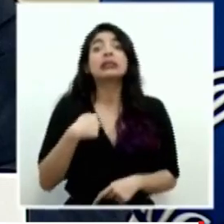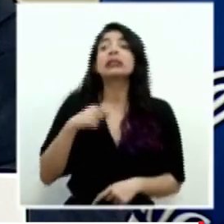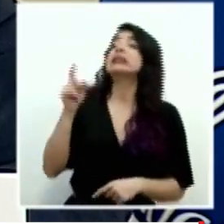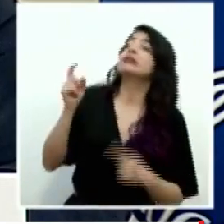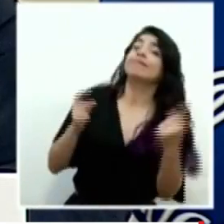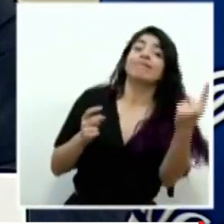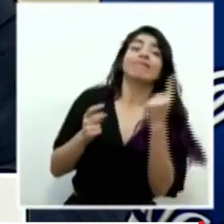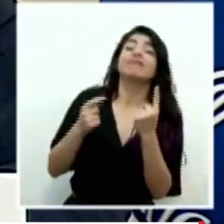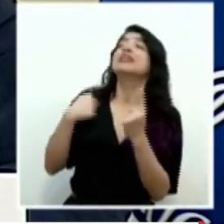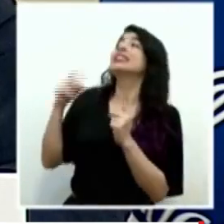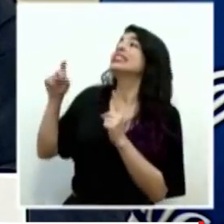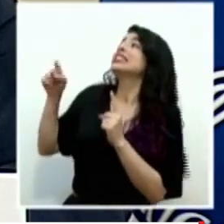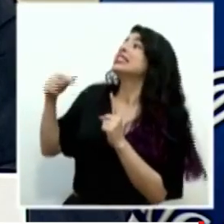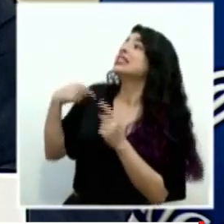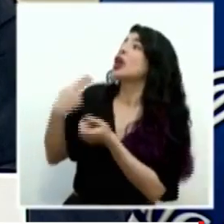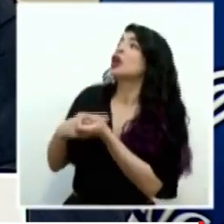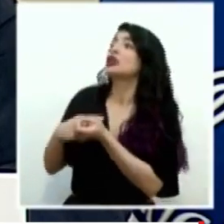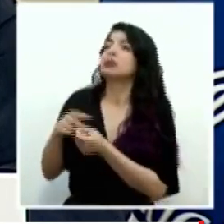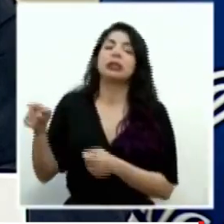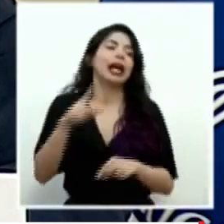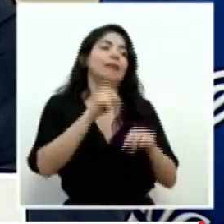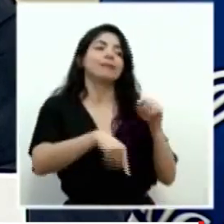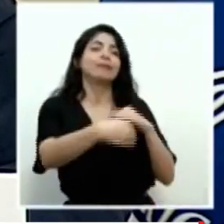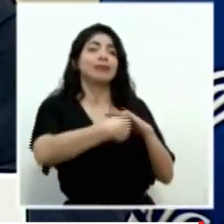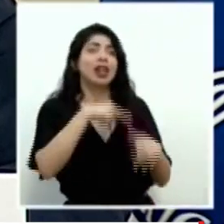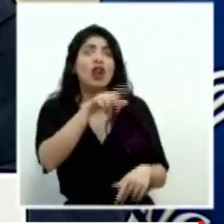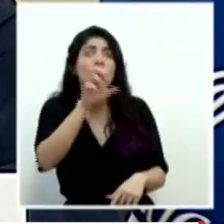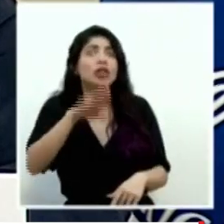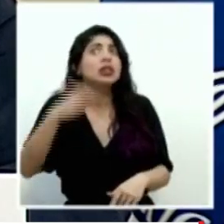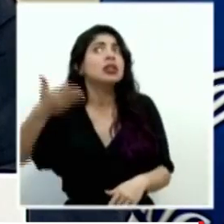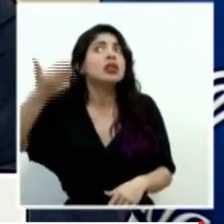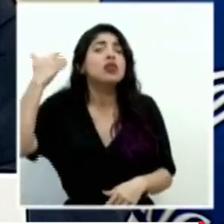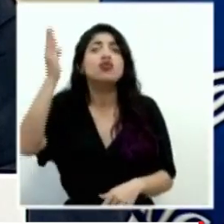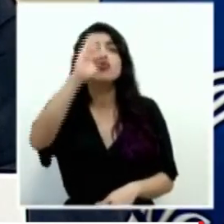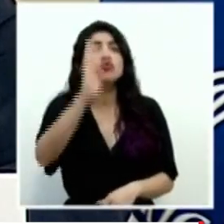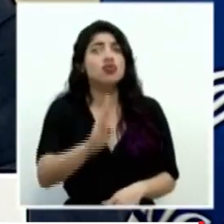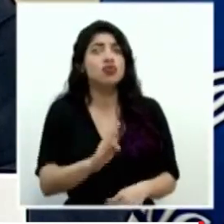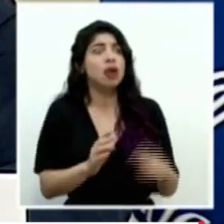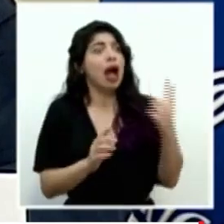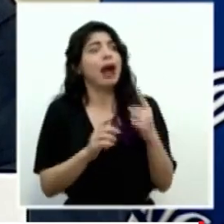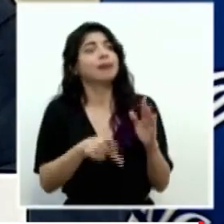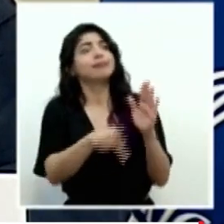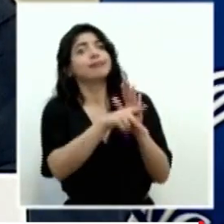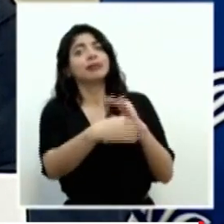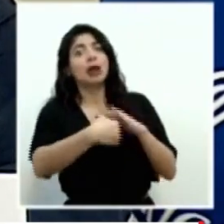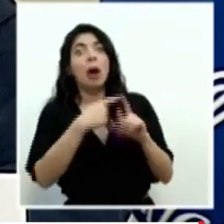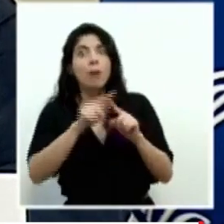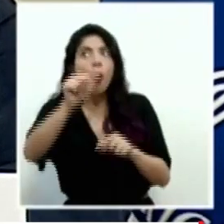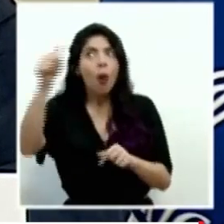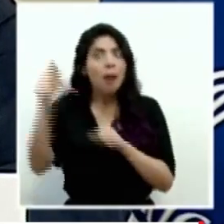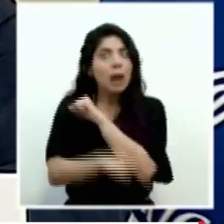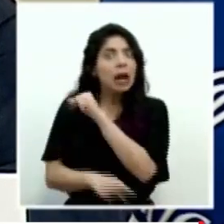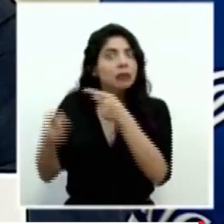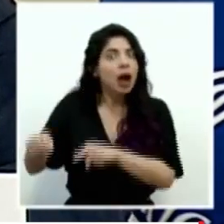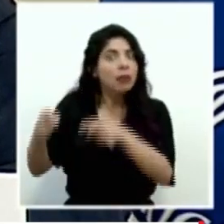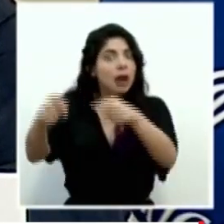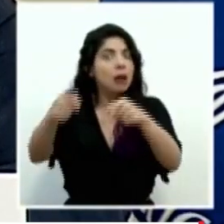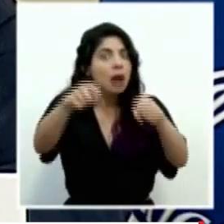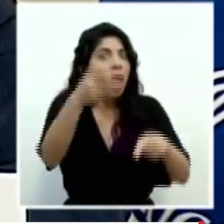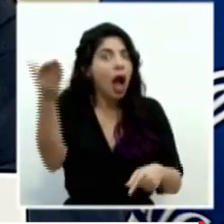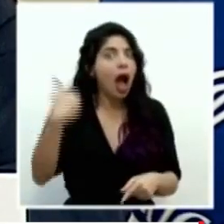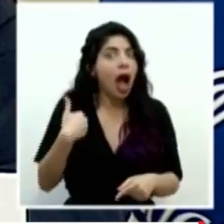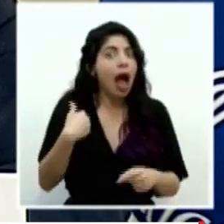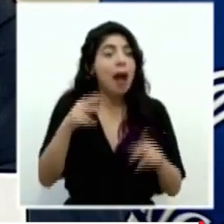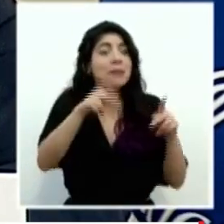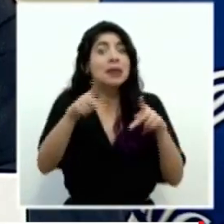ocupa, no podemos admitirlo. Eso nunca ha pasado en Costa Rica, eso sería inédito, y lo hemos visto ya que está pasando en otros lugares, en otros